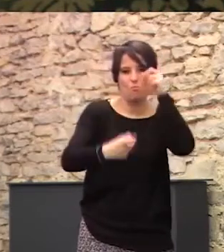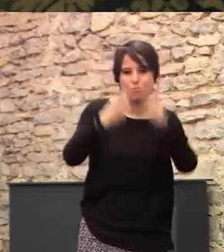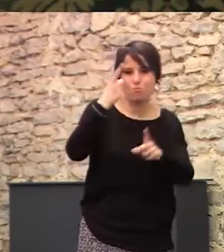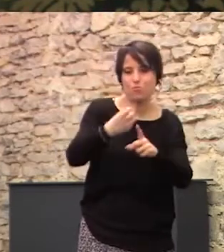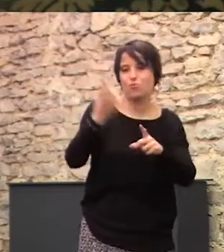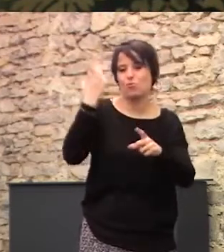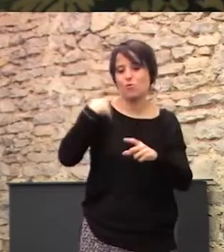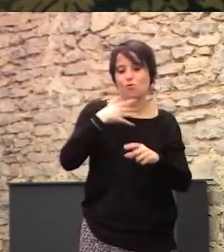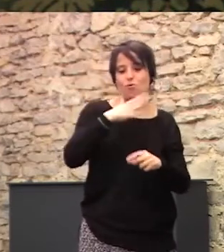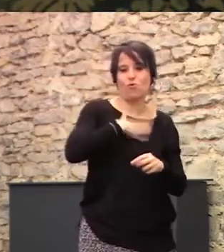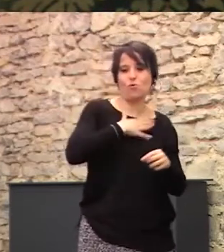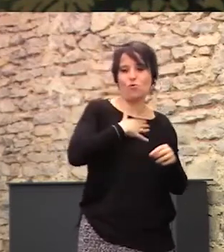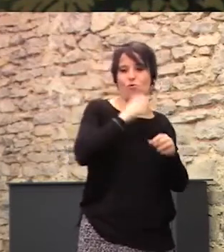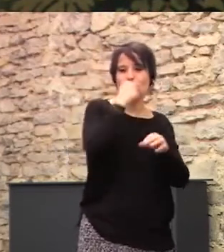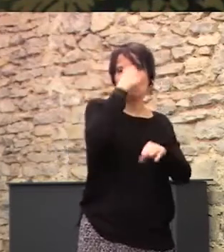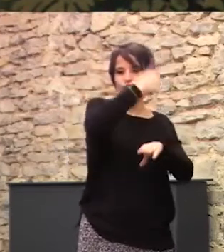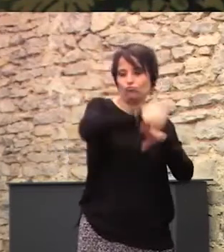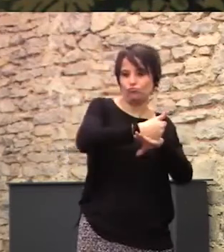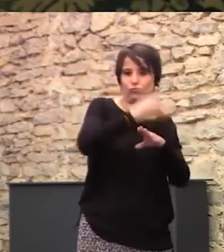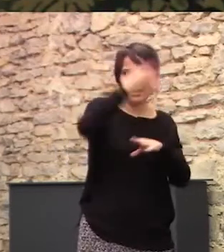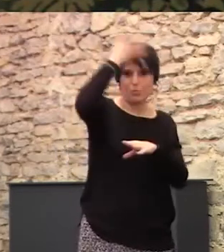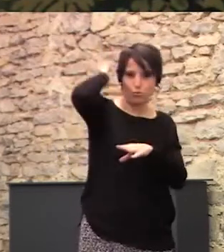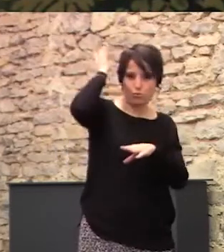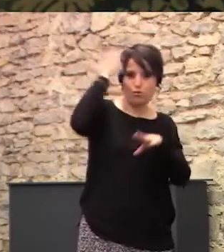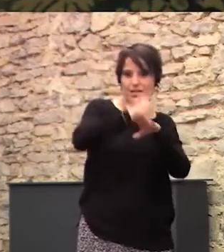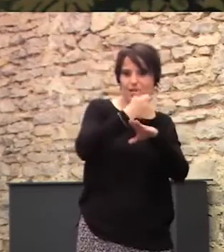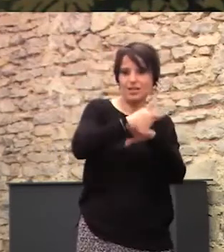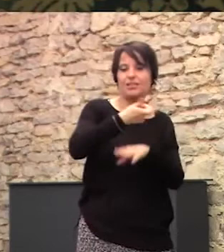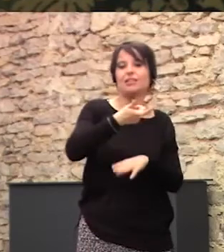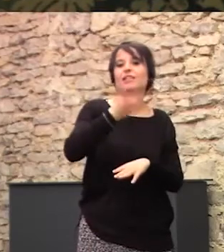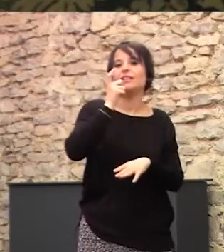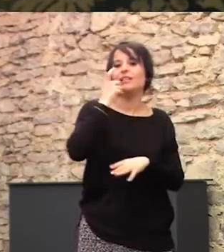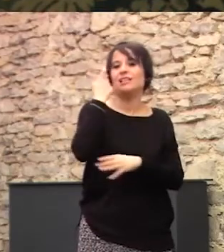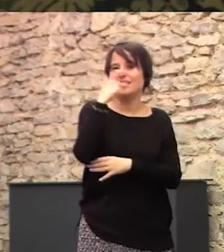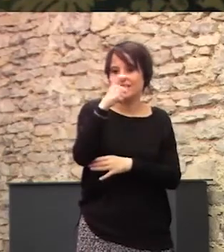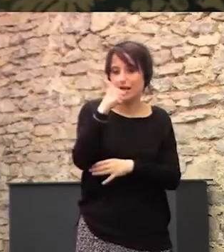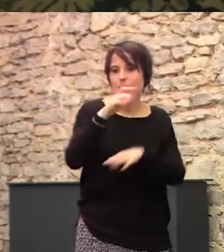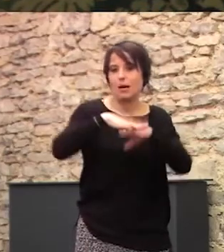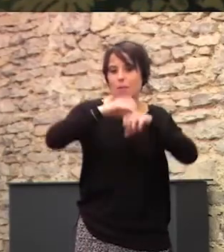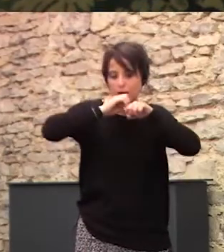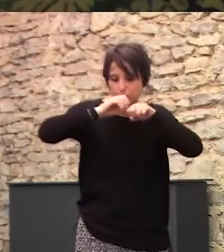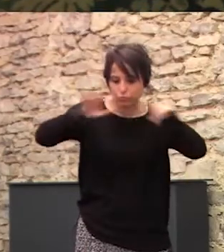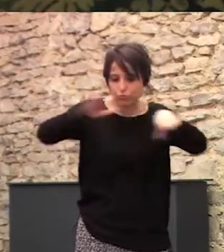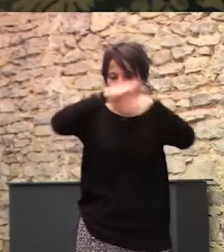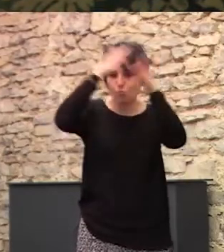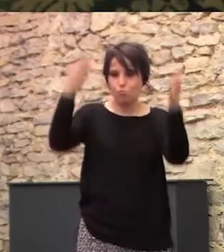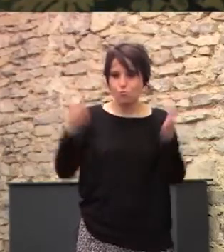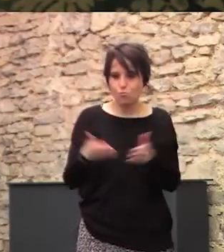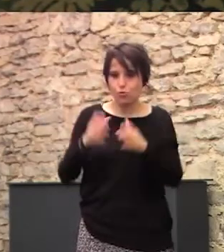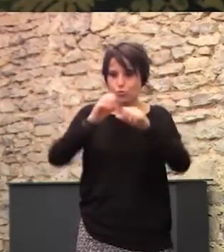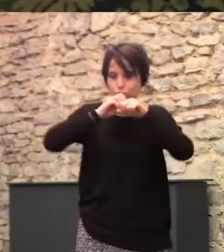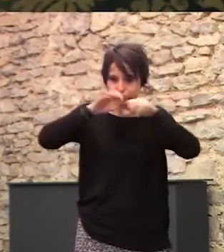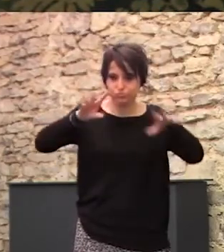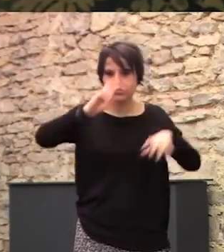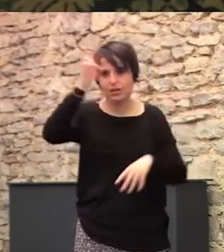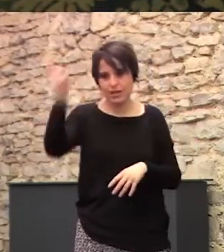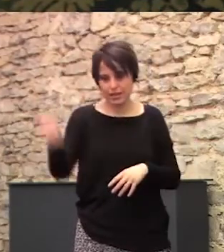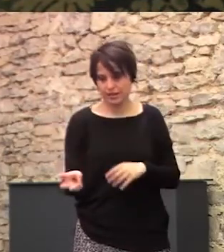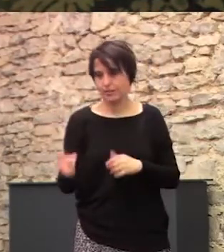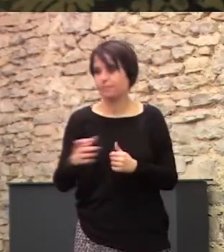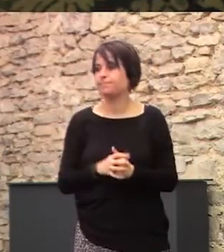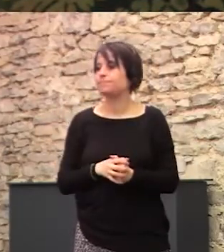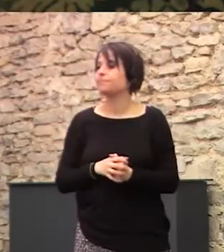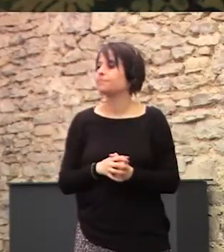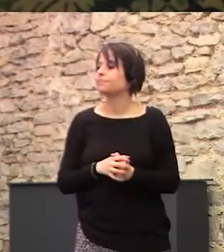repúblicas islámicas, para imponer el Islam en el mundo o cierta visión del Islam en el mundo, etc.